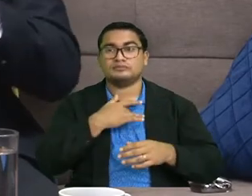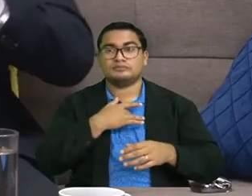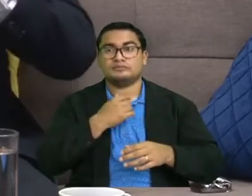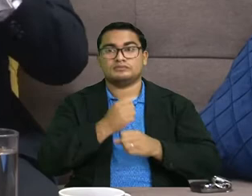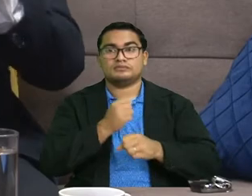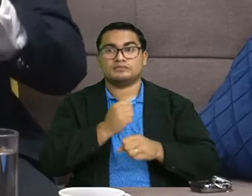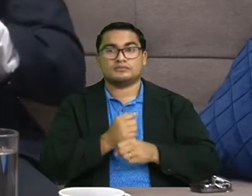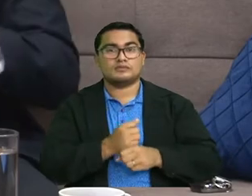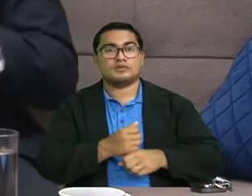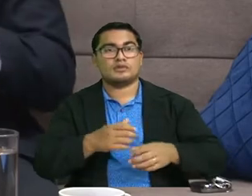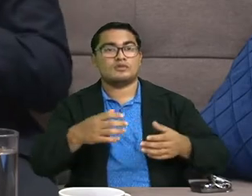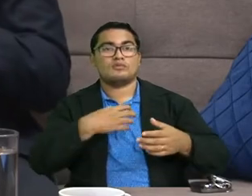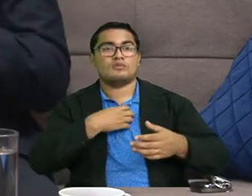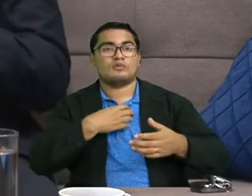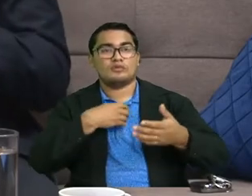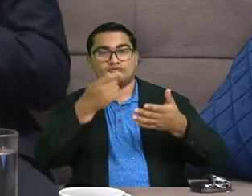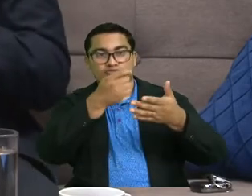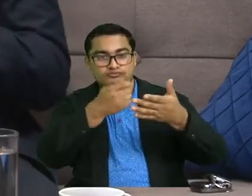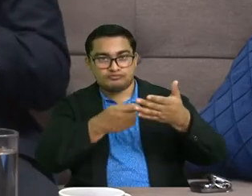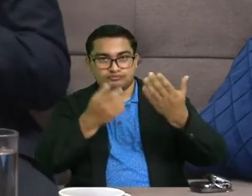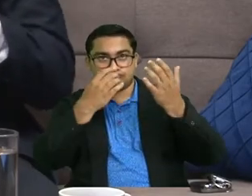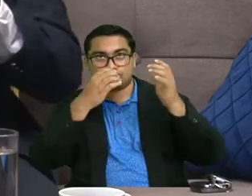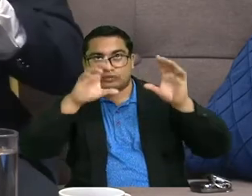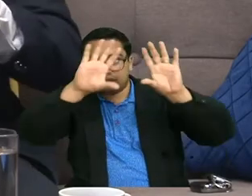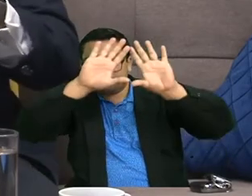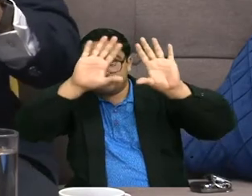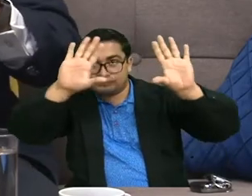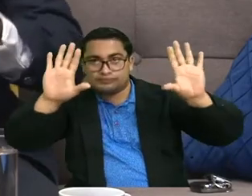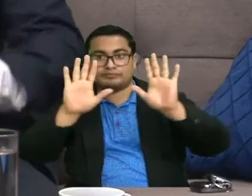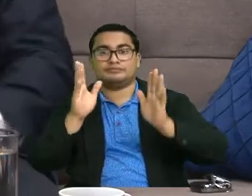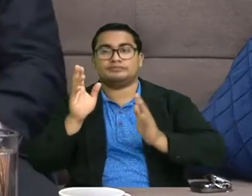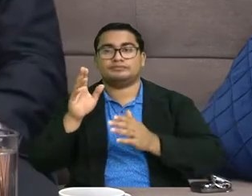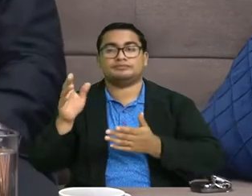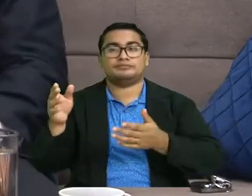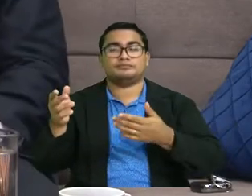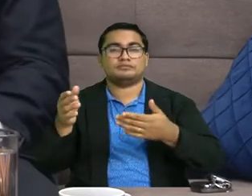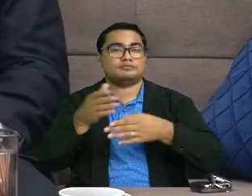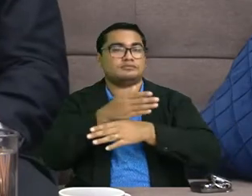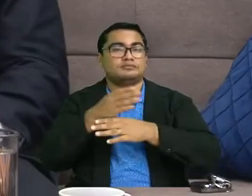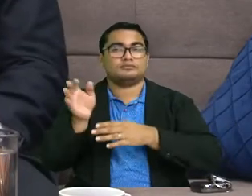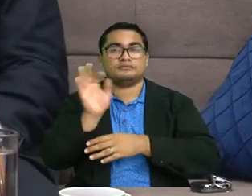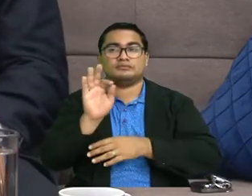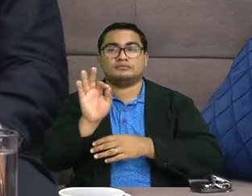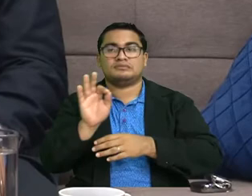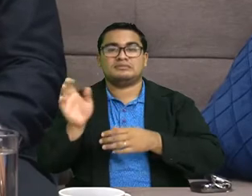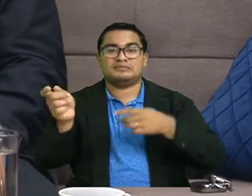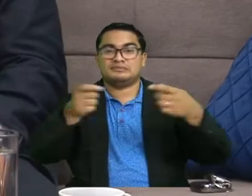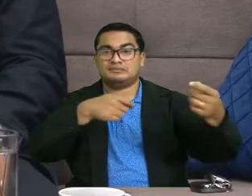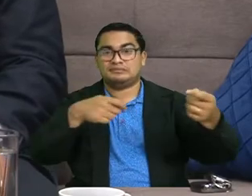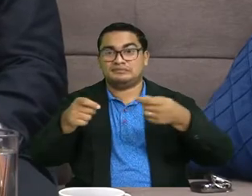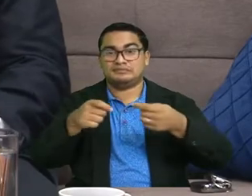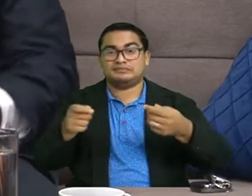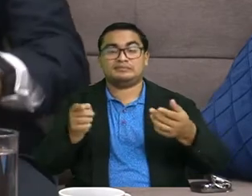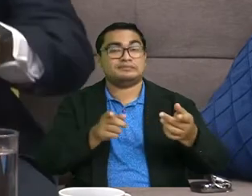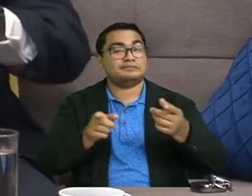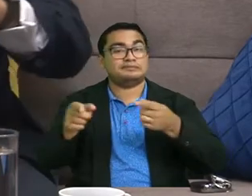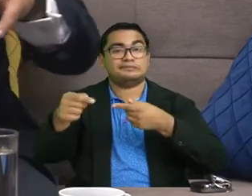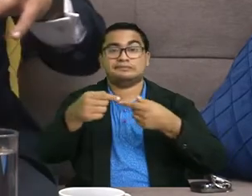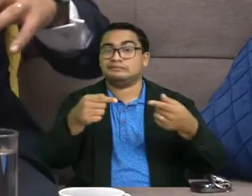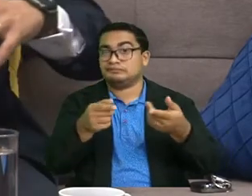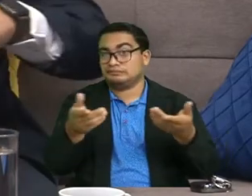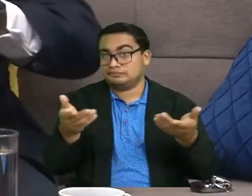gráfica, su modelo de negocio, toda la parte del marketing, la parte de la estrategia comercial.